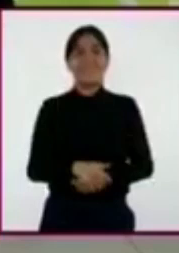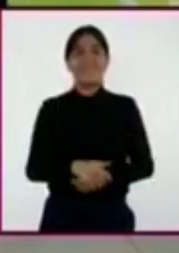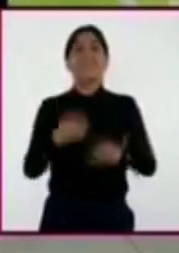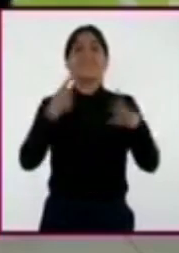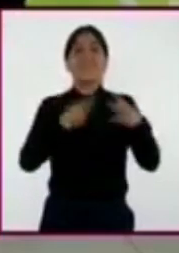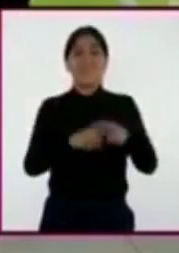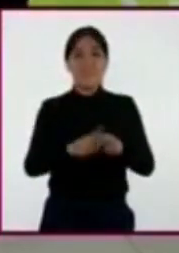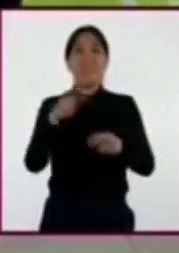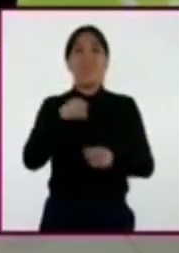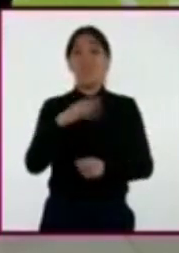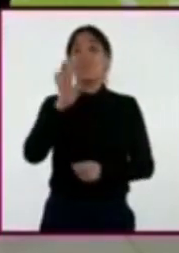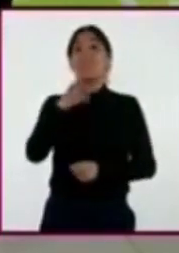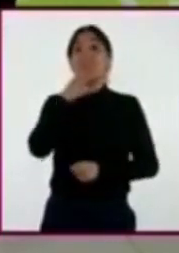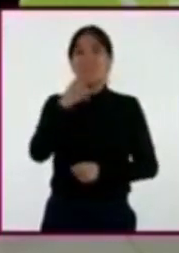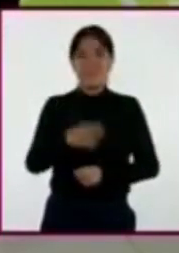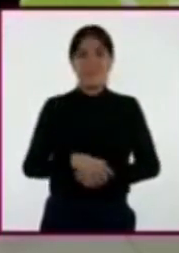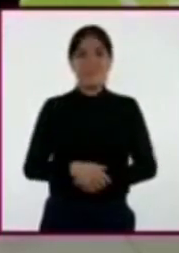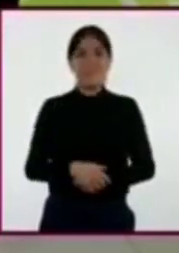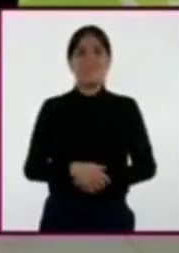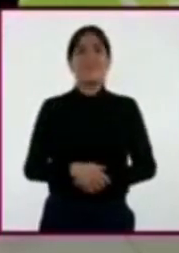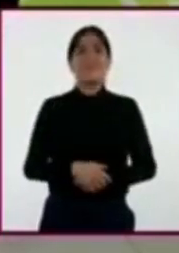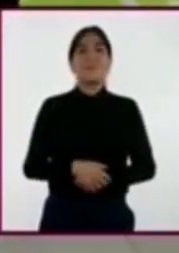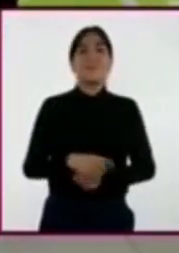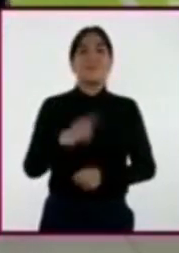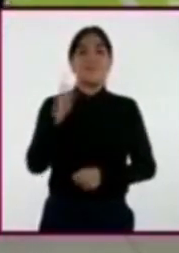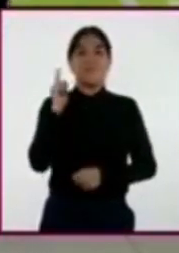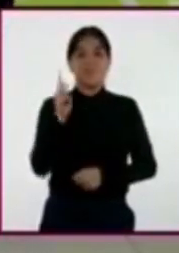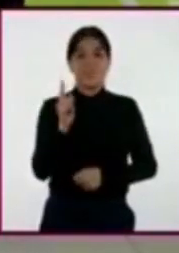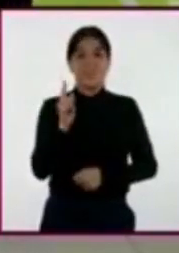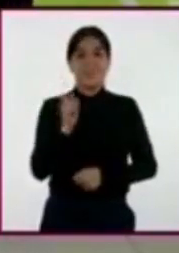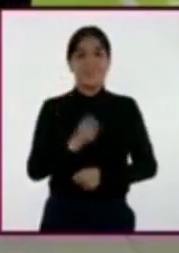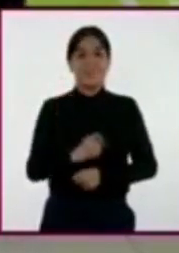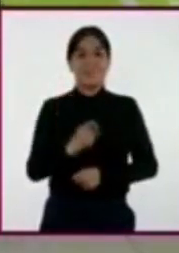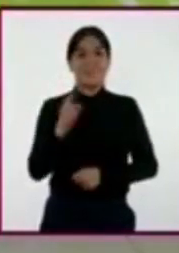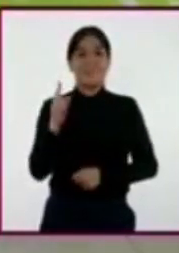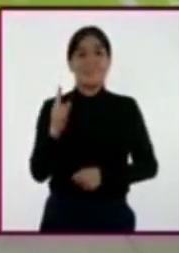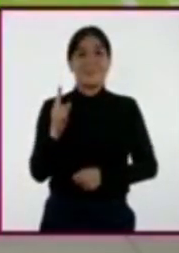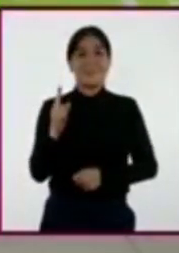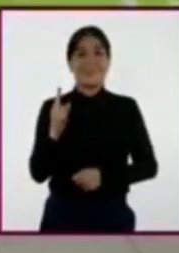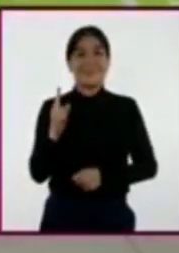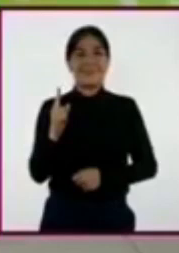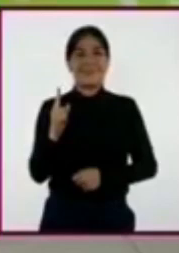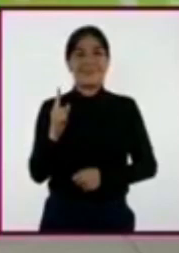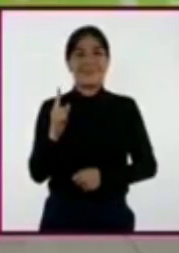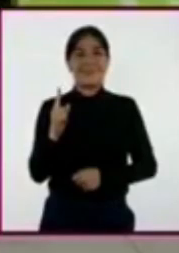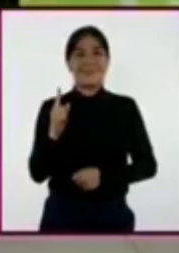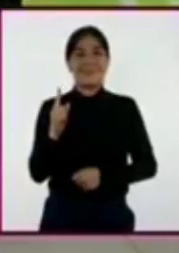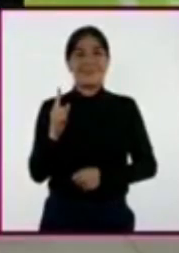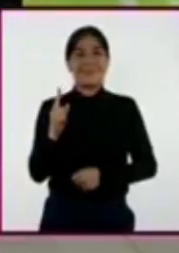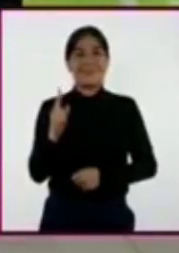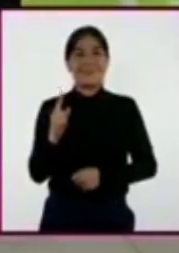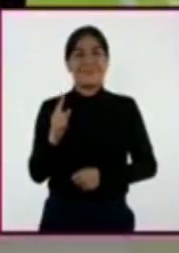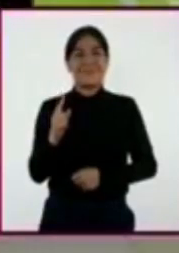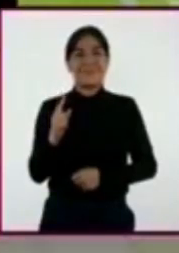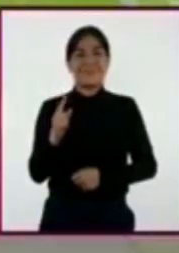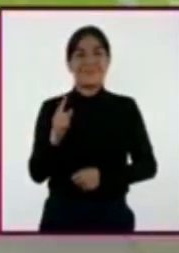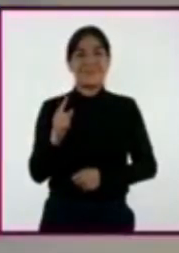Comenzamos a mi señal y... 1, exacto, Leslie.